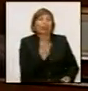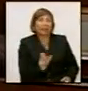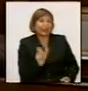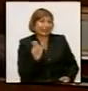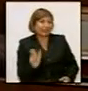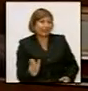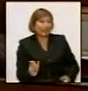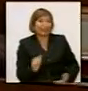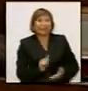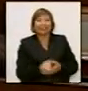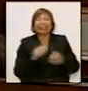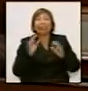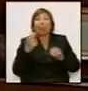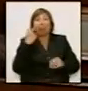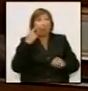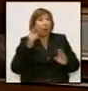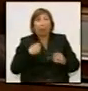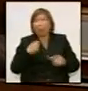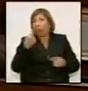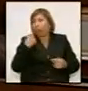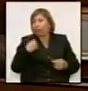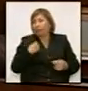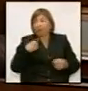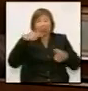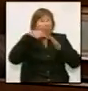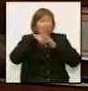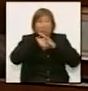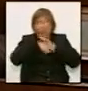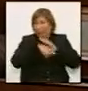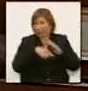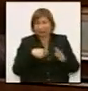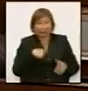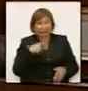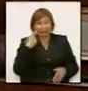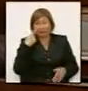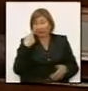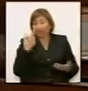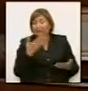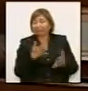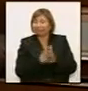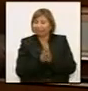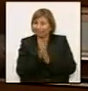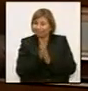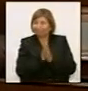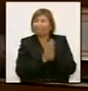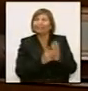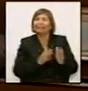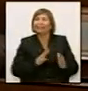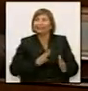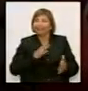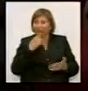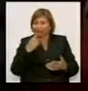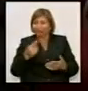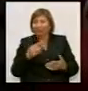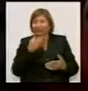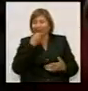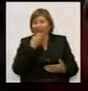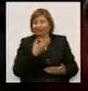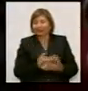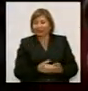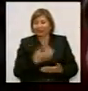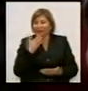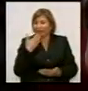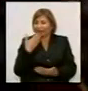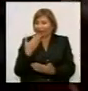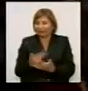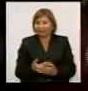que apenas si me conocen en profundidad y que generosamente han hecho mi elogio. Gracias,